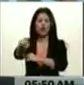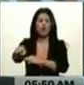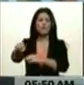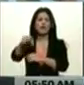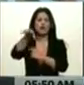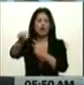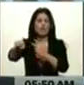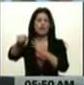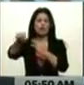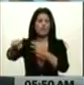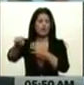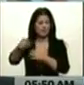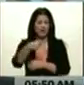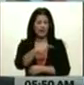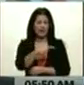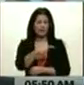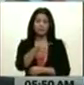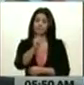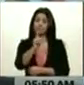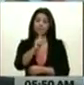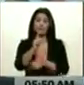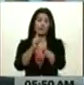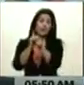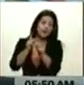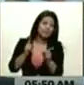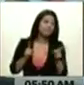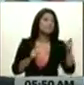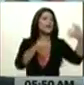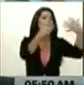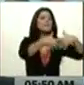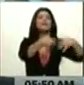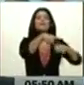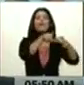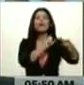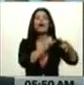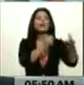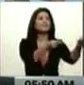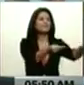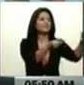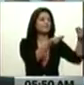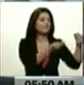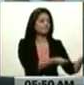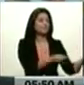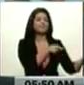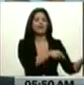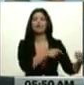compra 2 kilos? Ese lo está sacando directamente de la Polar. Así de claro.